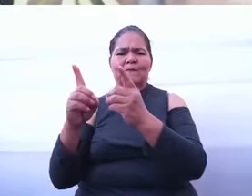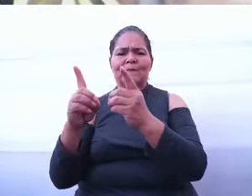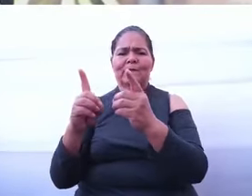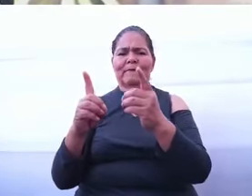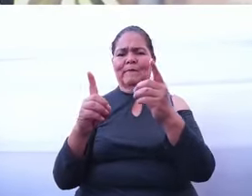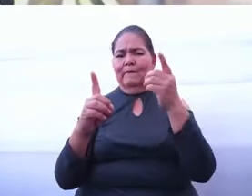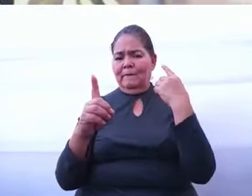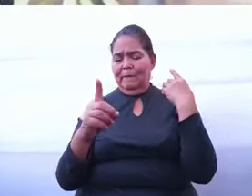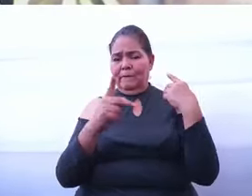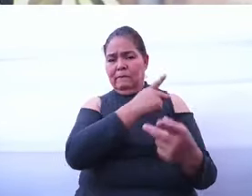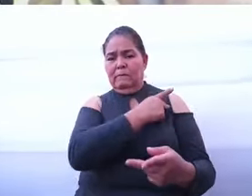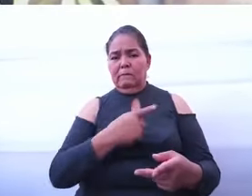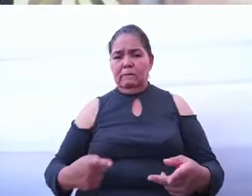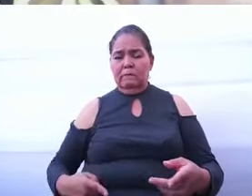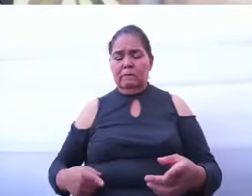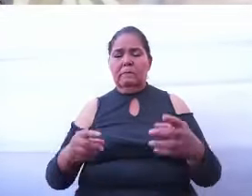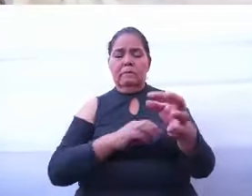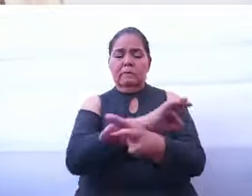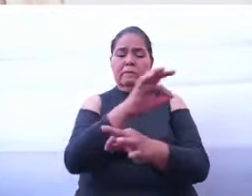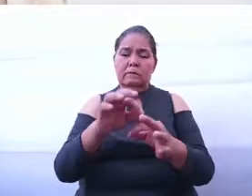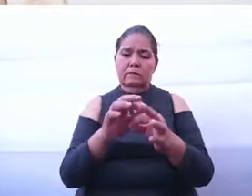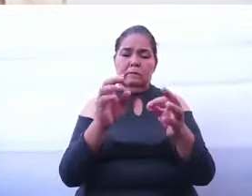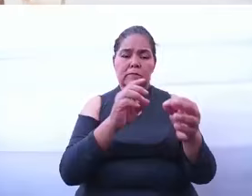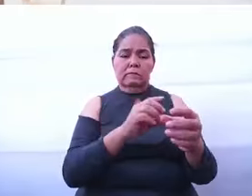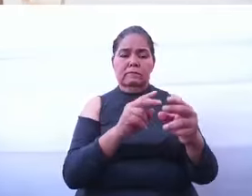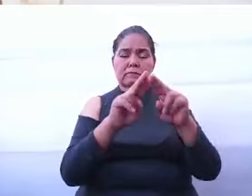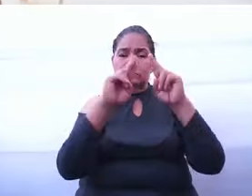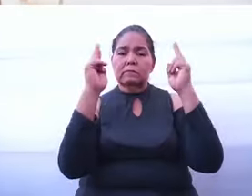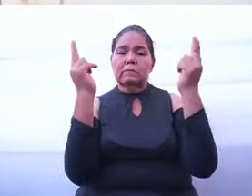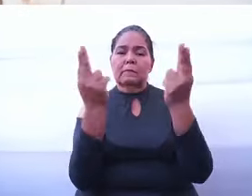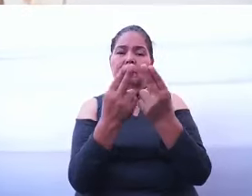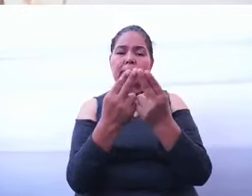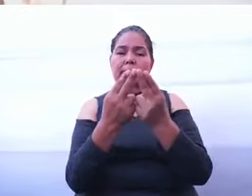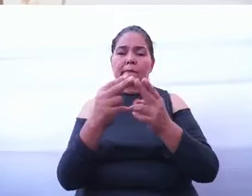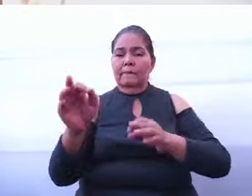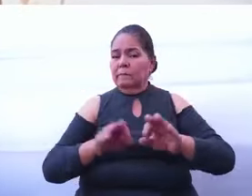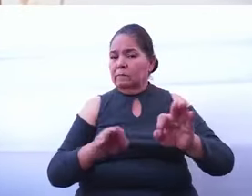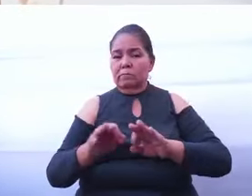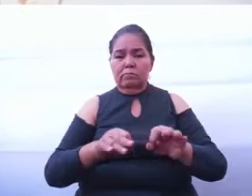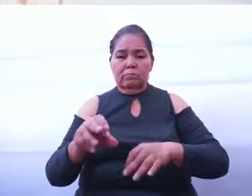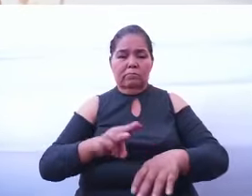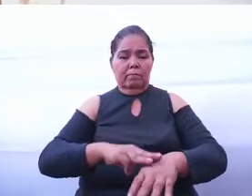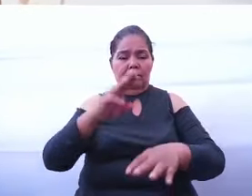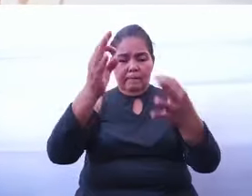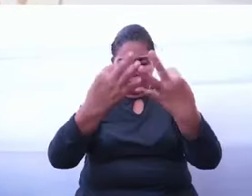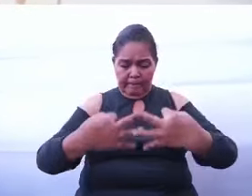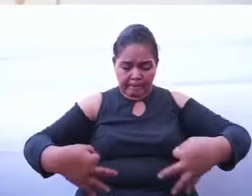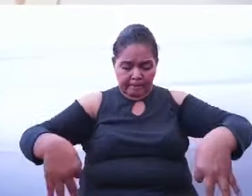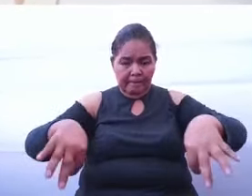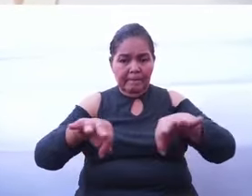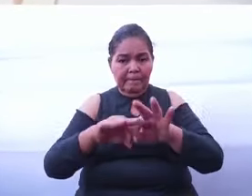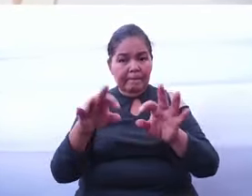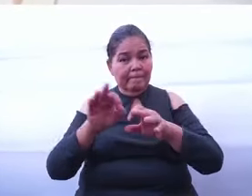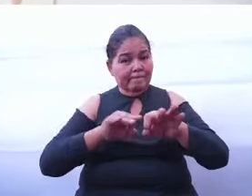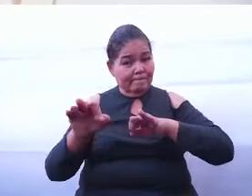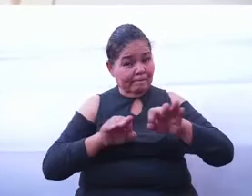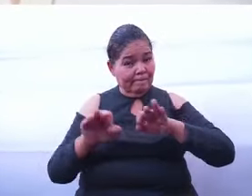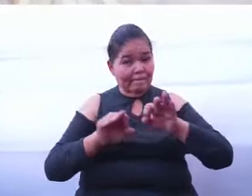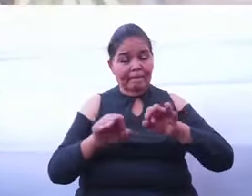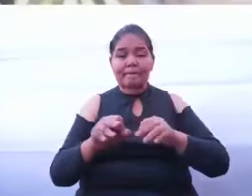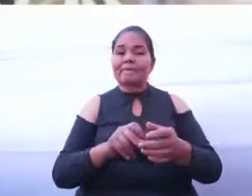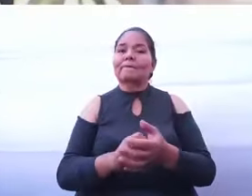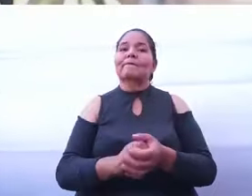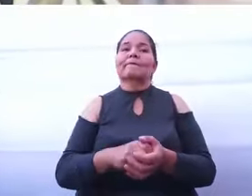y al ayuntamiento, porque para nosotros lo más importante es trabajar por nuestra gente. Y también hoy quiero